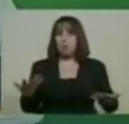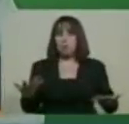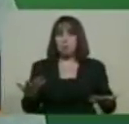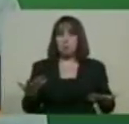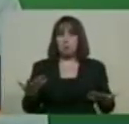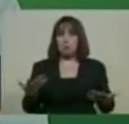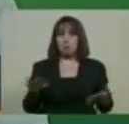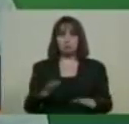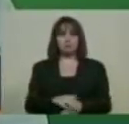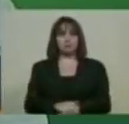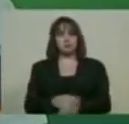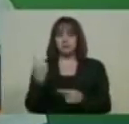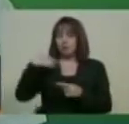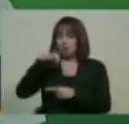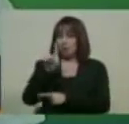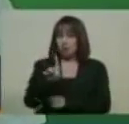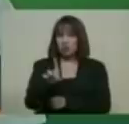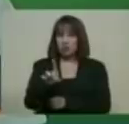colectivo y único,